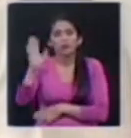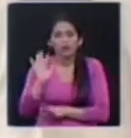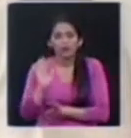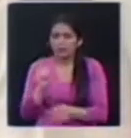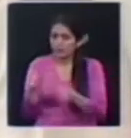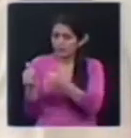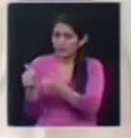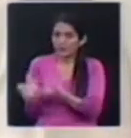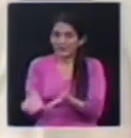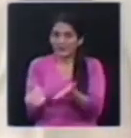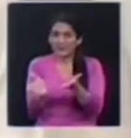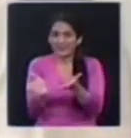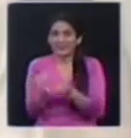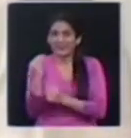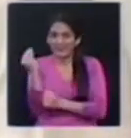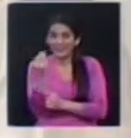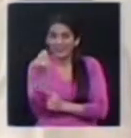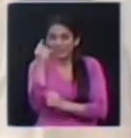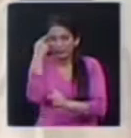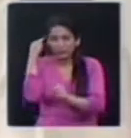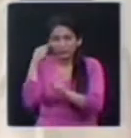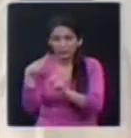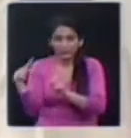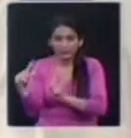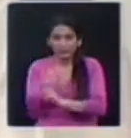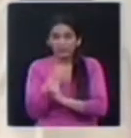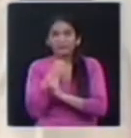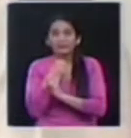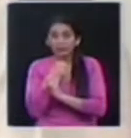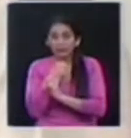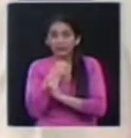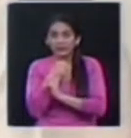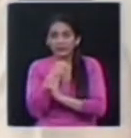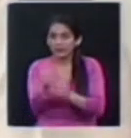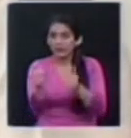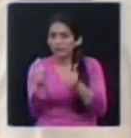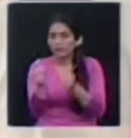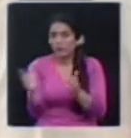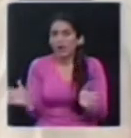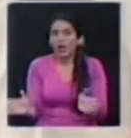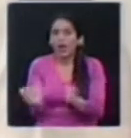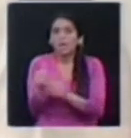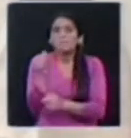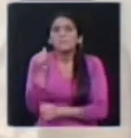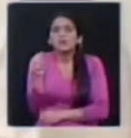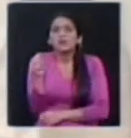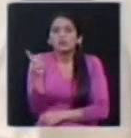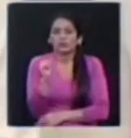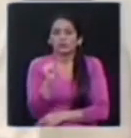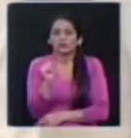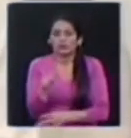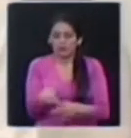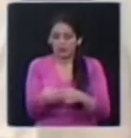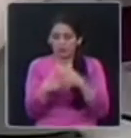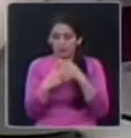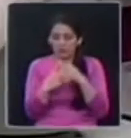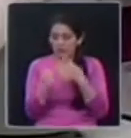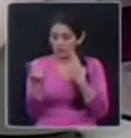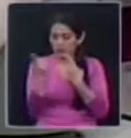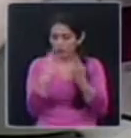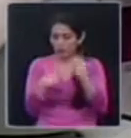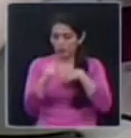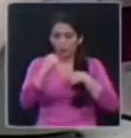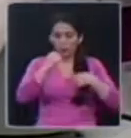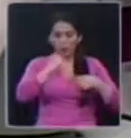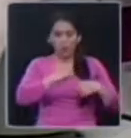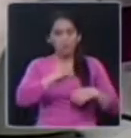los jóvenes puedan enfocar también un poco el tema de emprendimiento, pensar en cómo poder generar sus propios